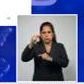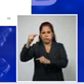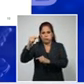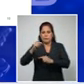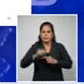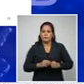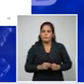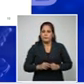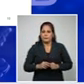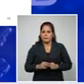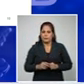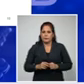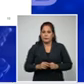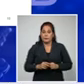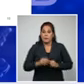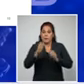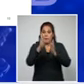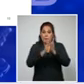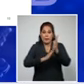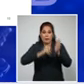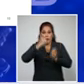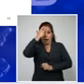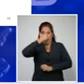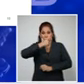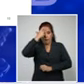ya en el mes de abril con